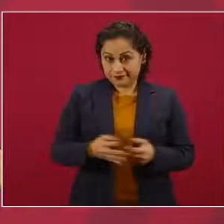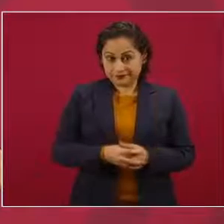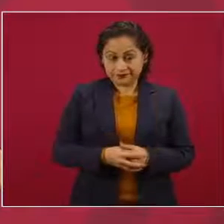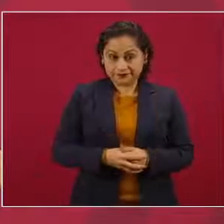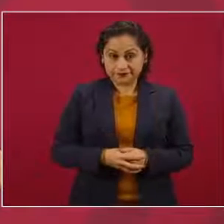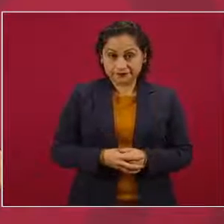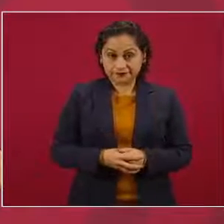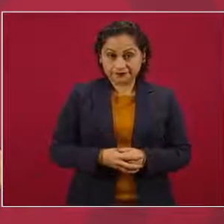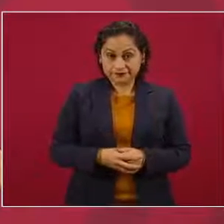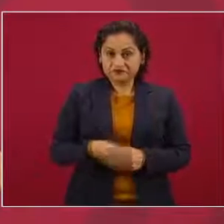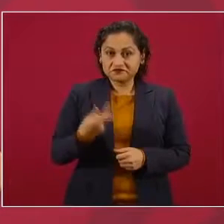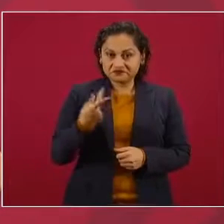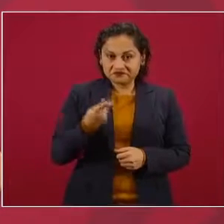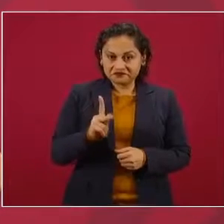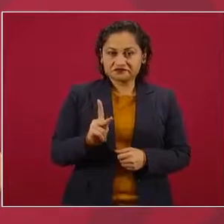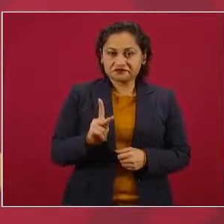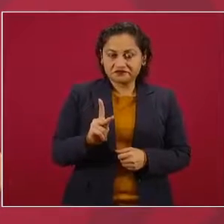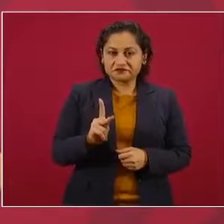sí sacaron